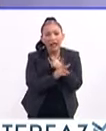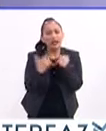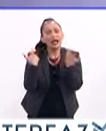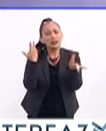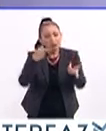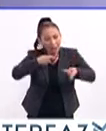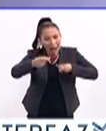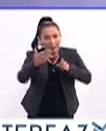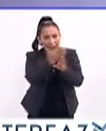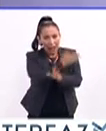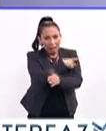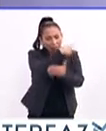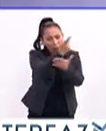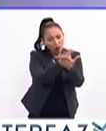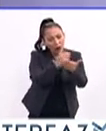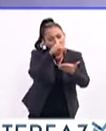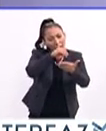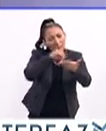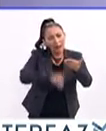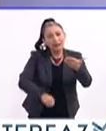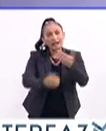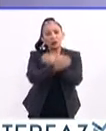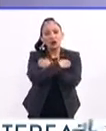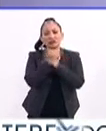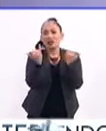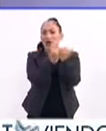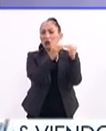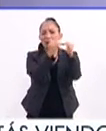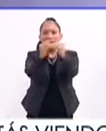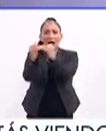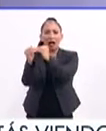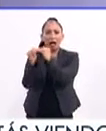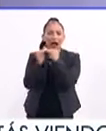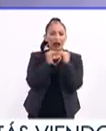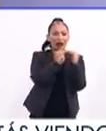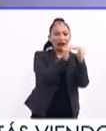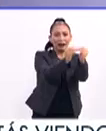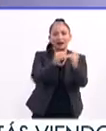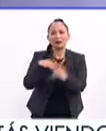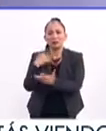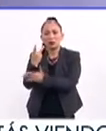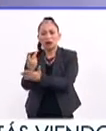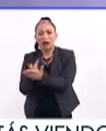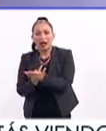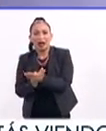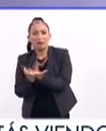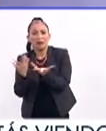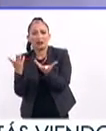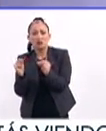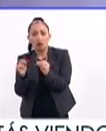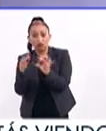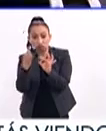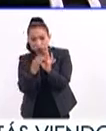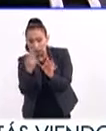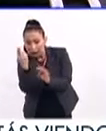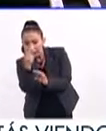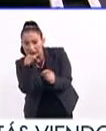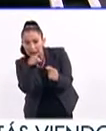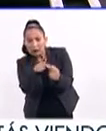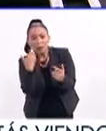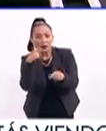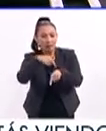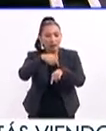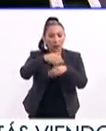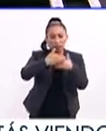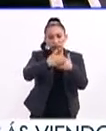desarrollaba políticas educativas homogéneas, políticas educativas no pertinentes que a mediano